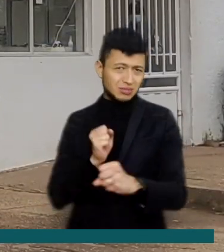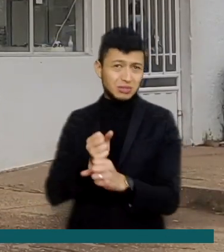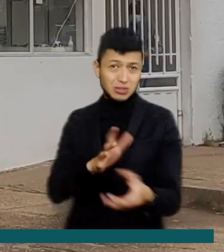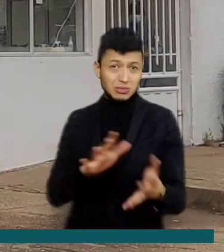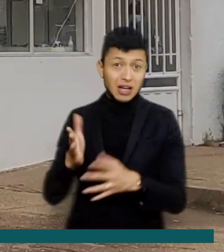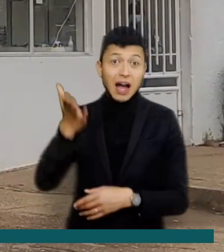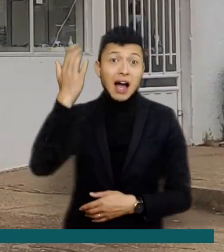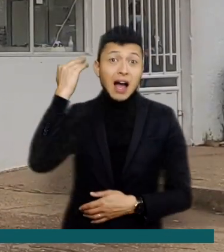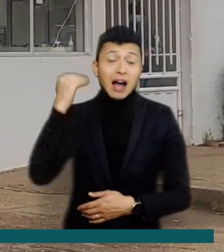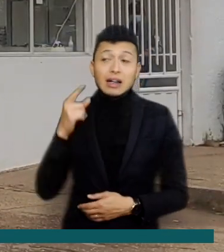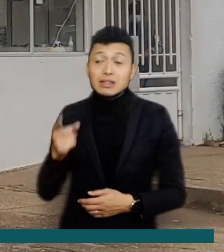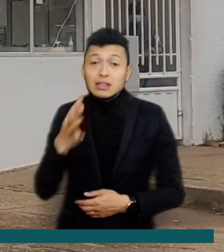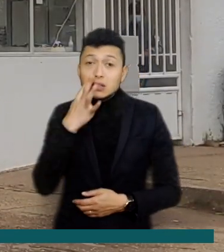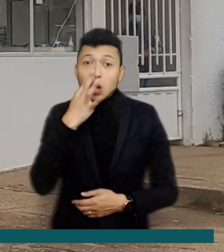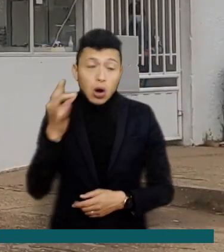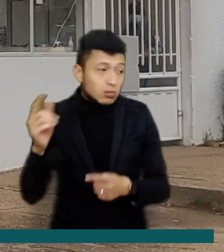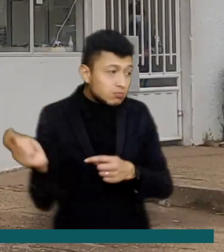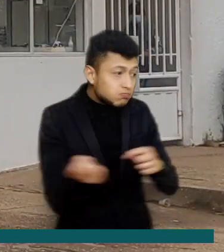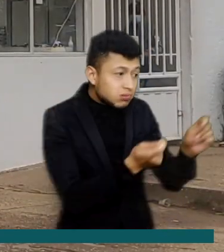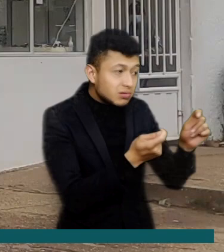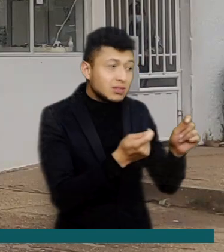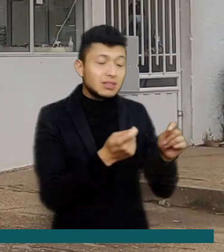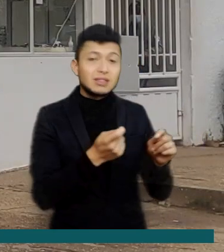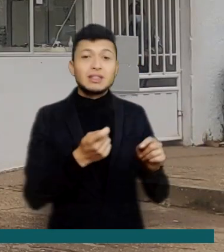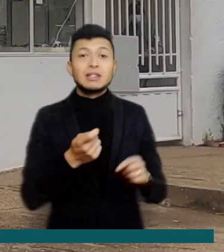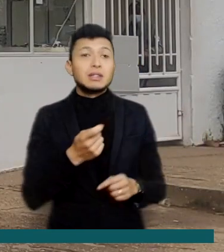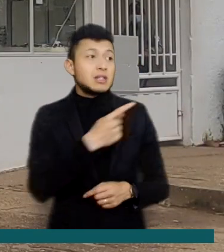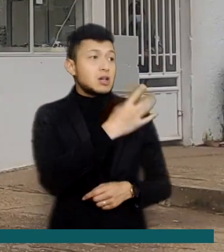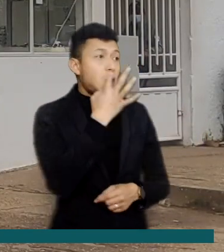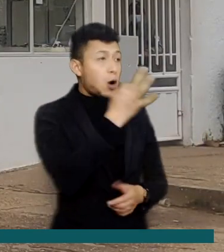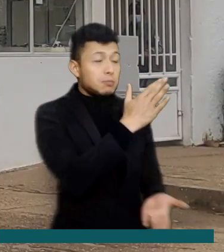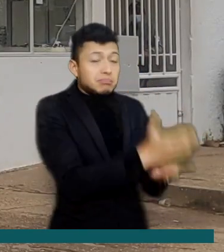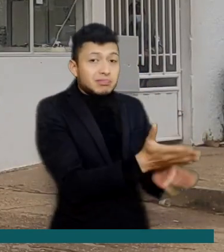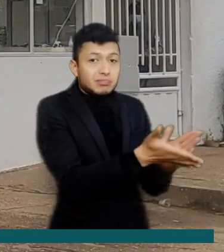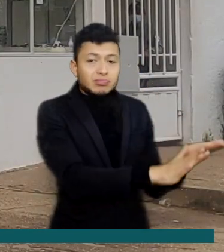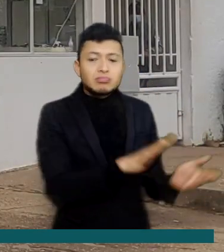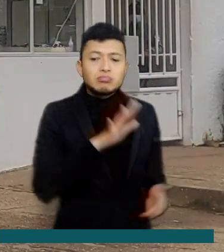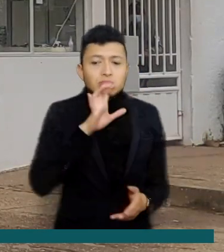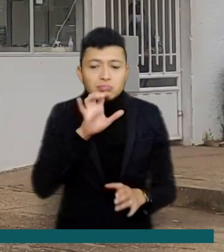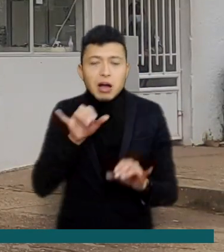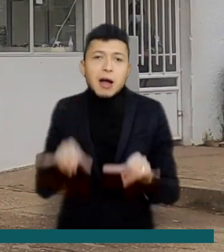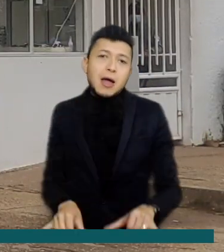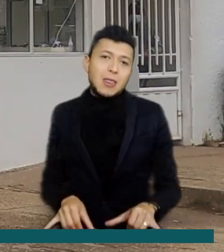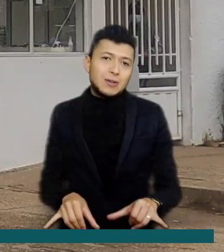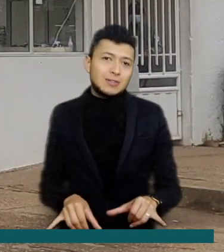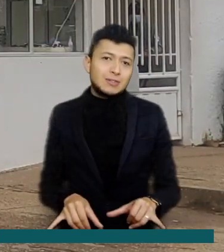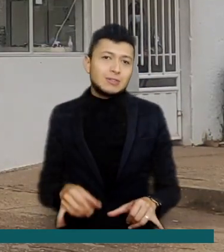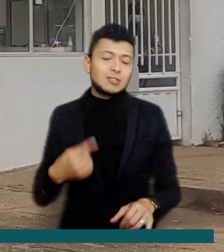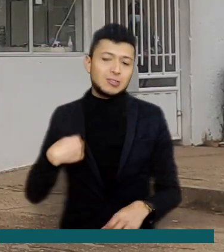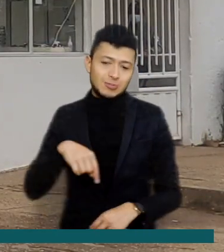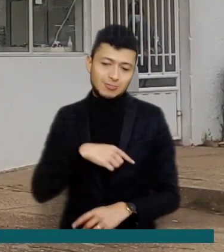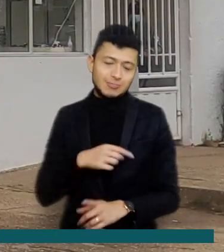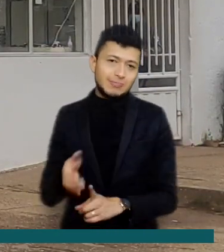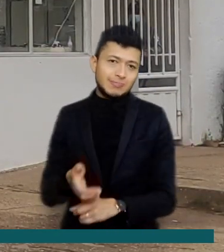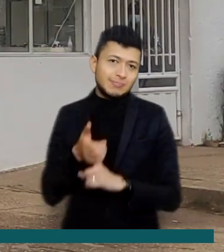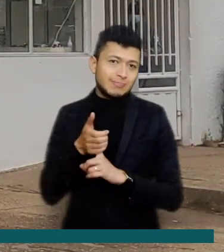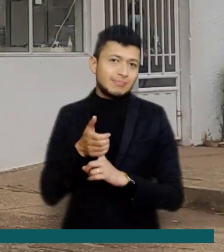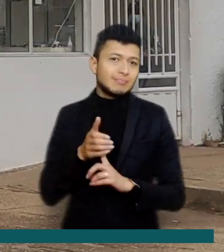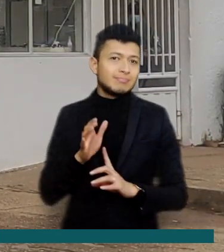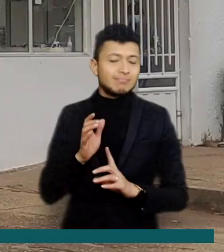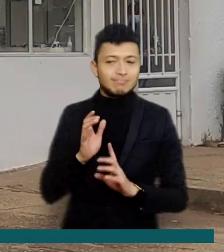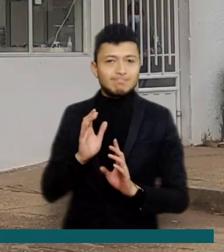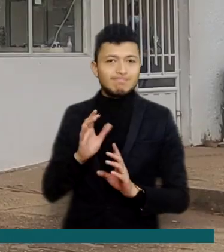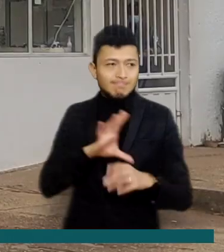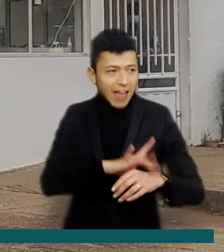iba para 11 años. Llegó por medio de un paciente, ¿no? El paciente se fue y el animalito quedó. Entonces los cogieron los conductores